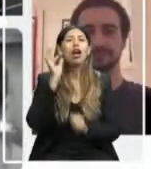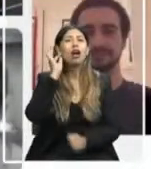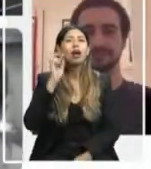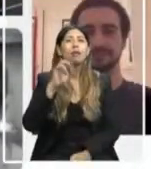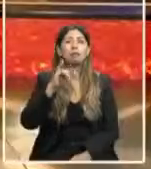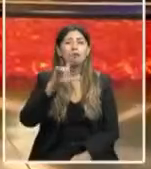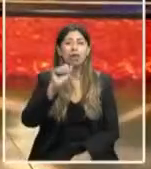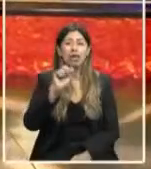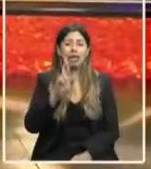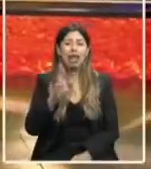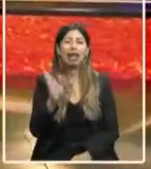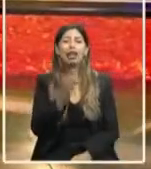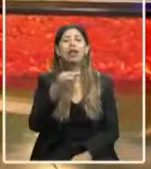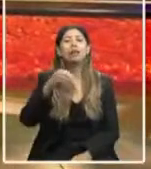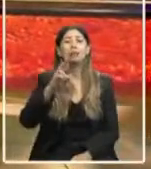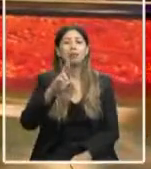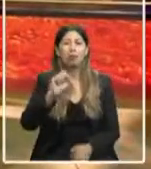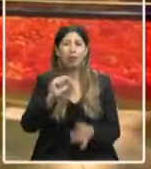Muchas gracias.